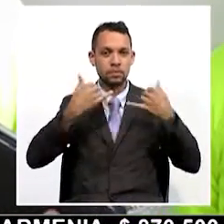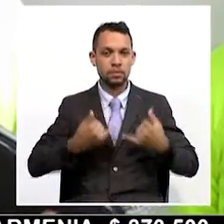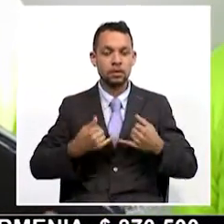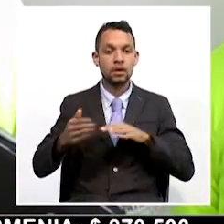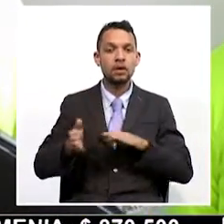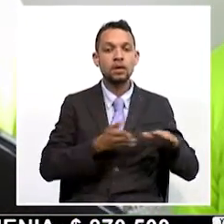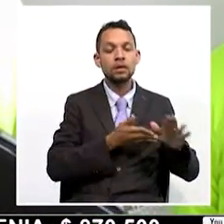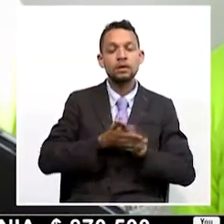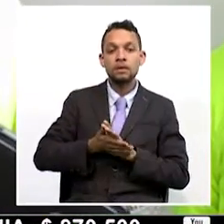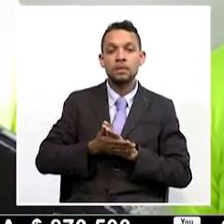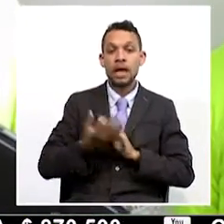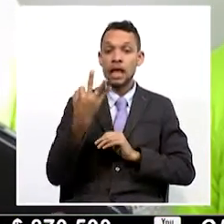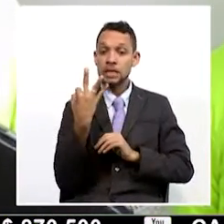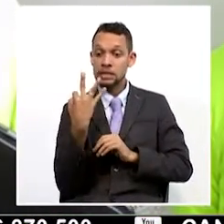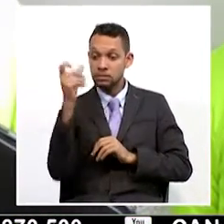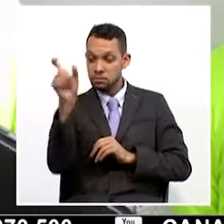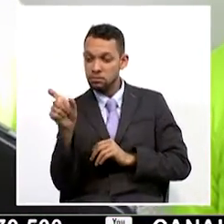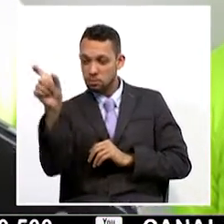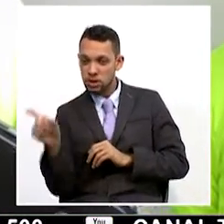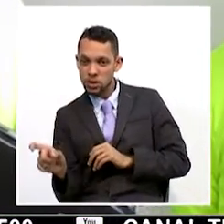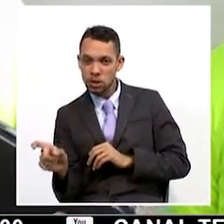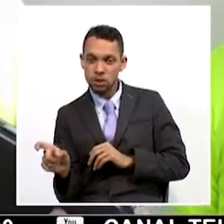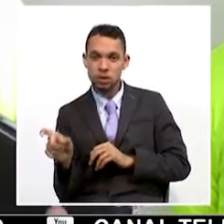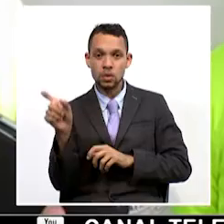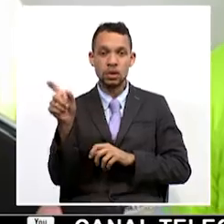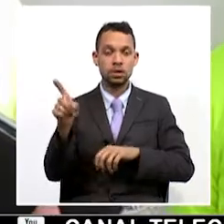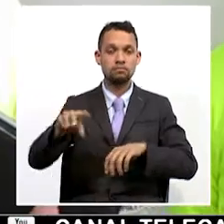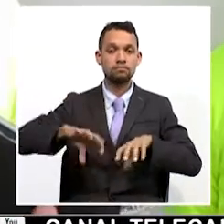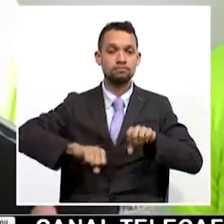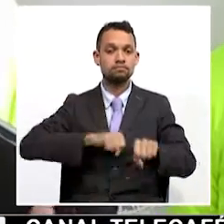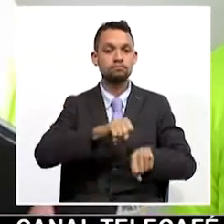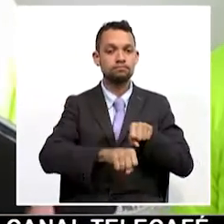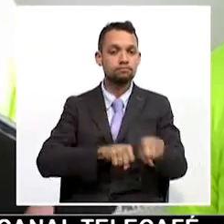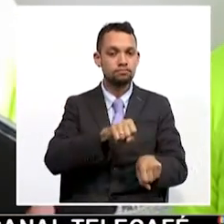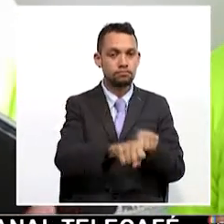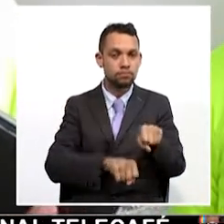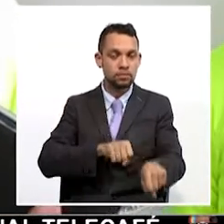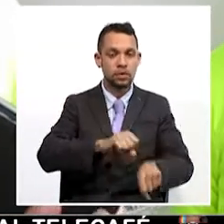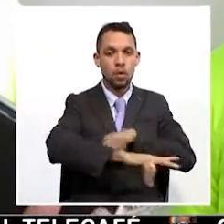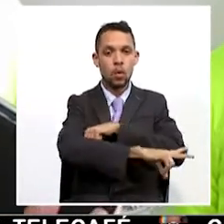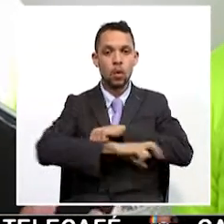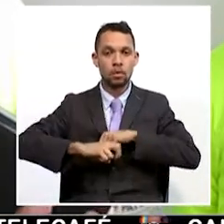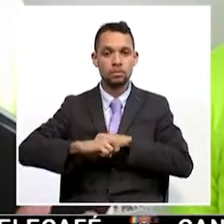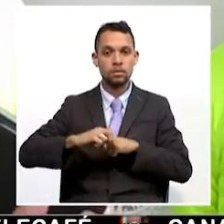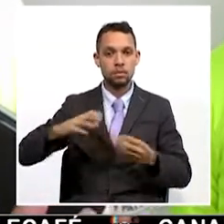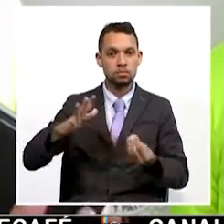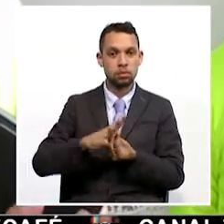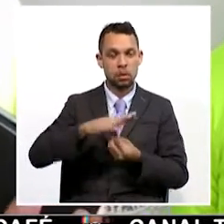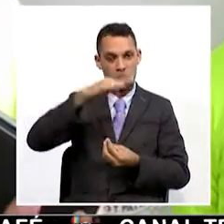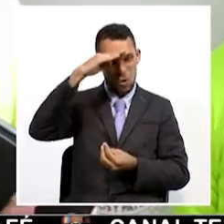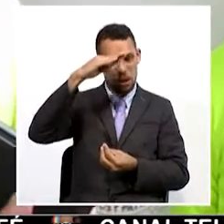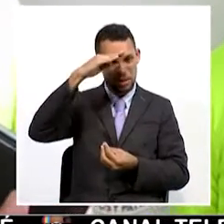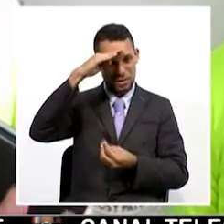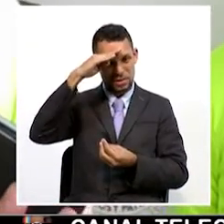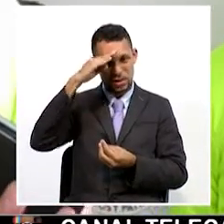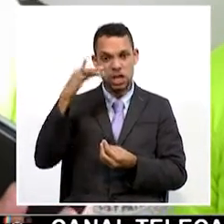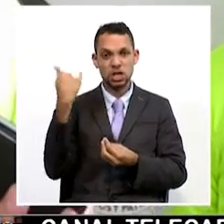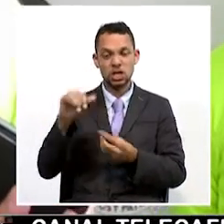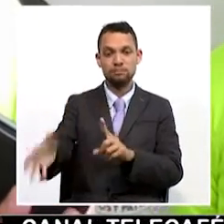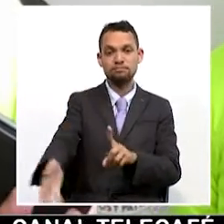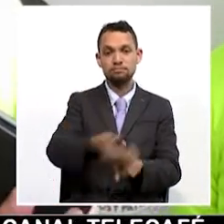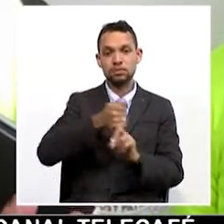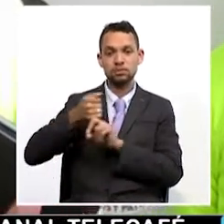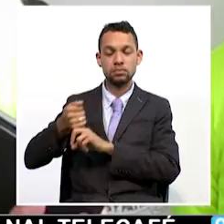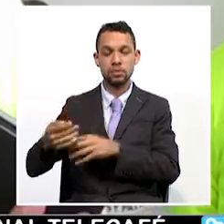sujetos que a 3 personas le querían hurtar sus bicicletas. El cuadrante inmediatamente se desplaza y se captura en flagrancia